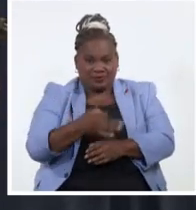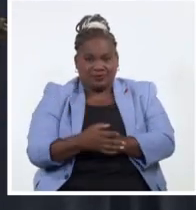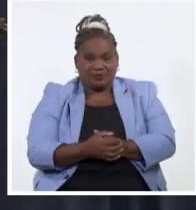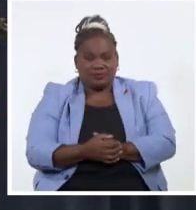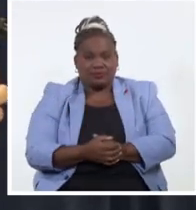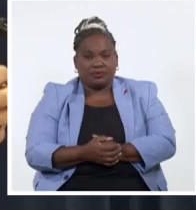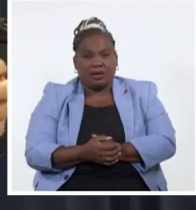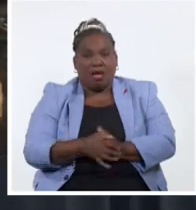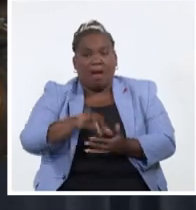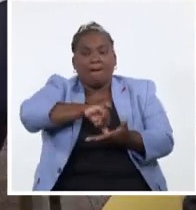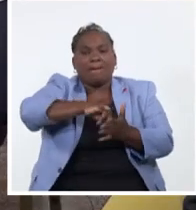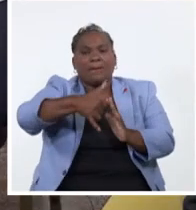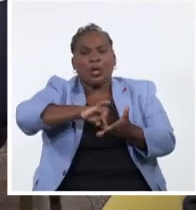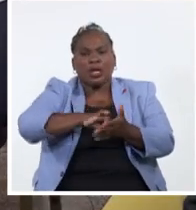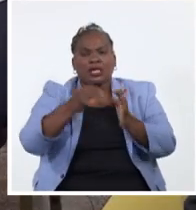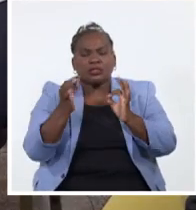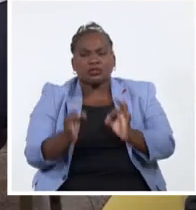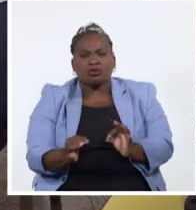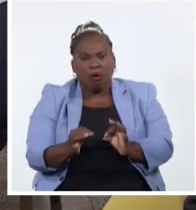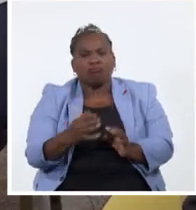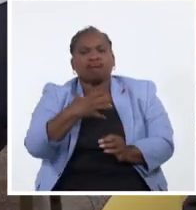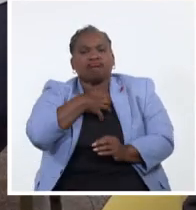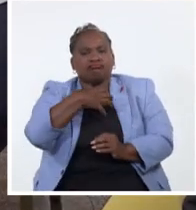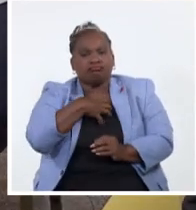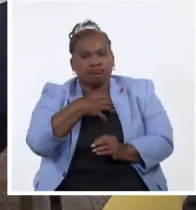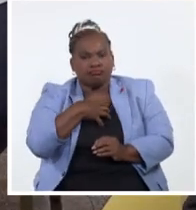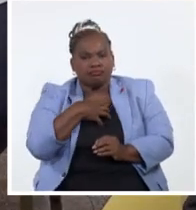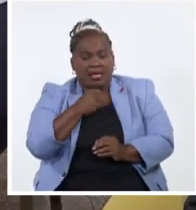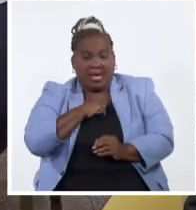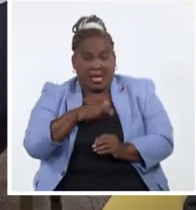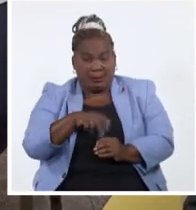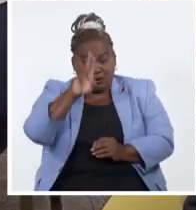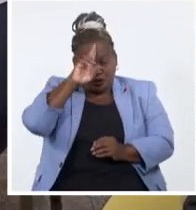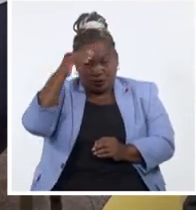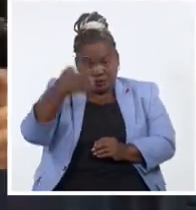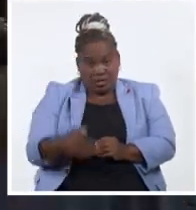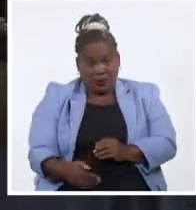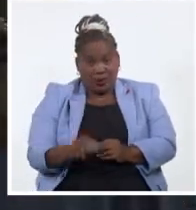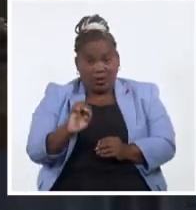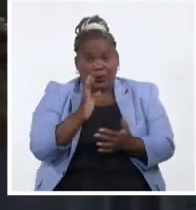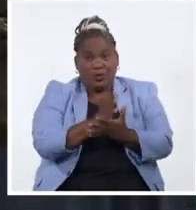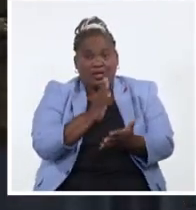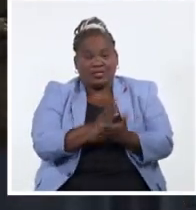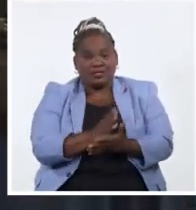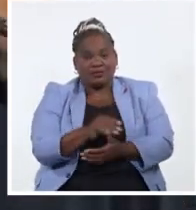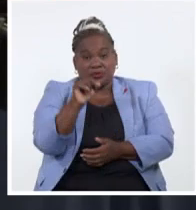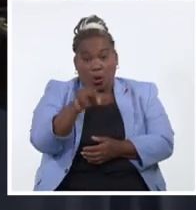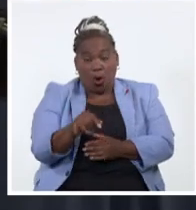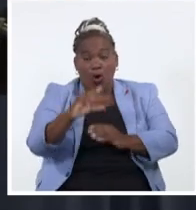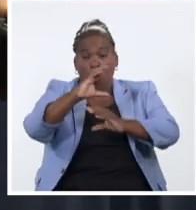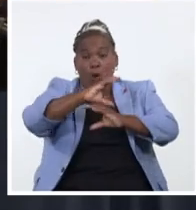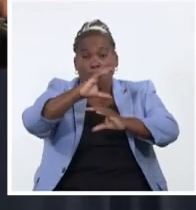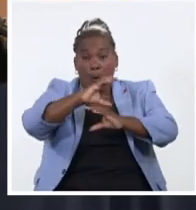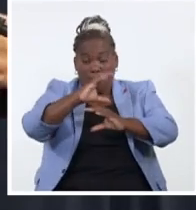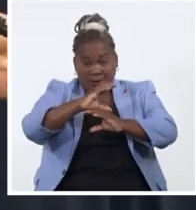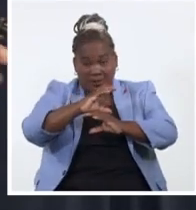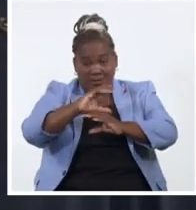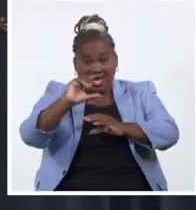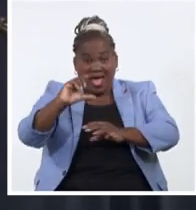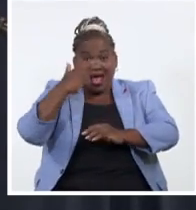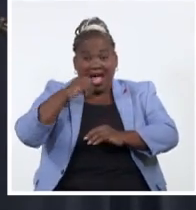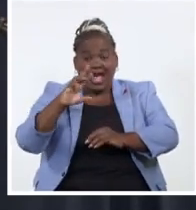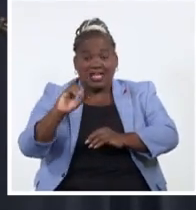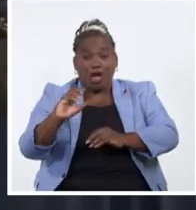los proyectos concretos que se Ejecutan por ejemplo en la salud y la educación hoy en la Cumbre además de establecer el